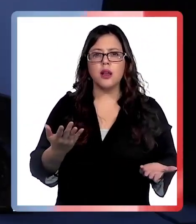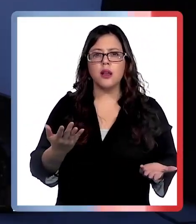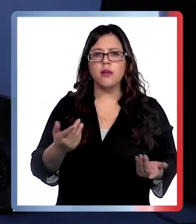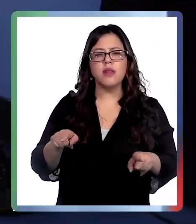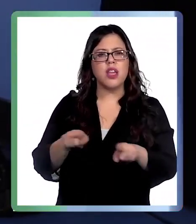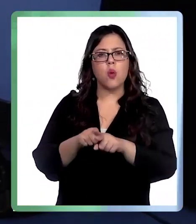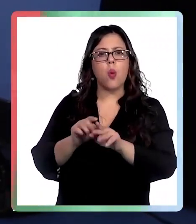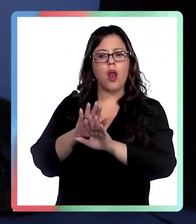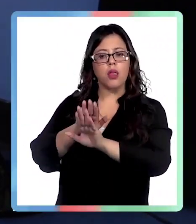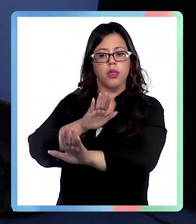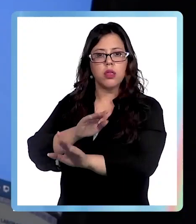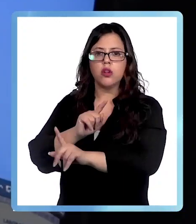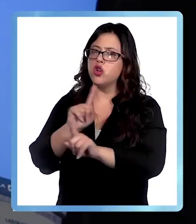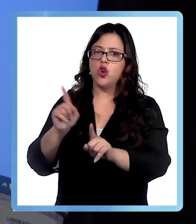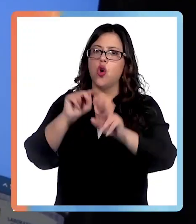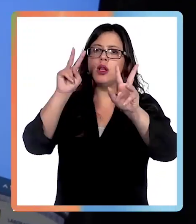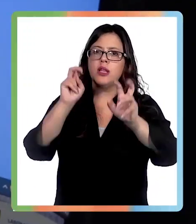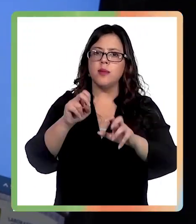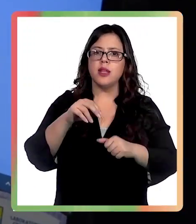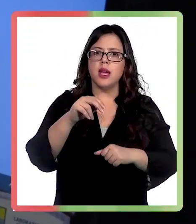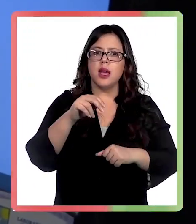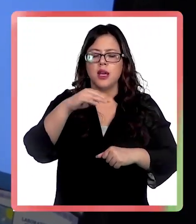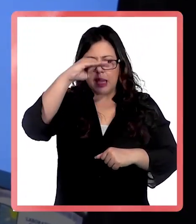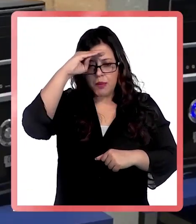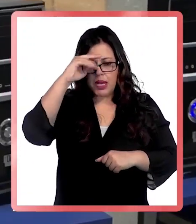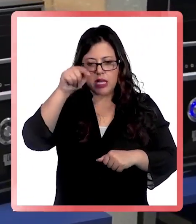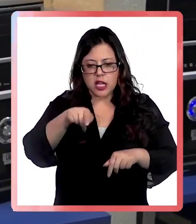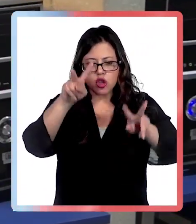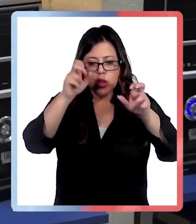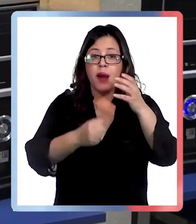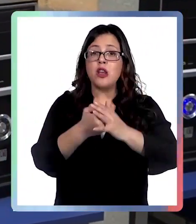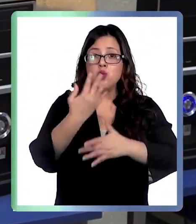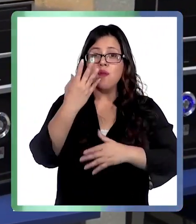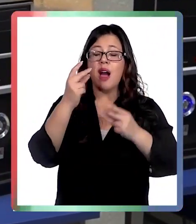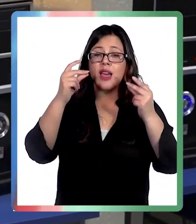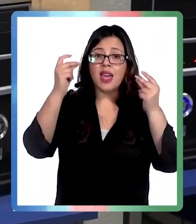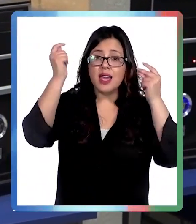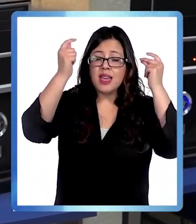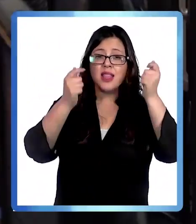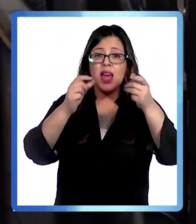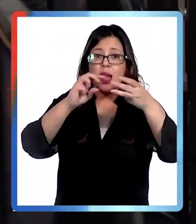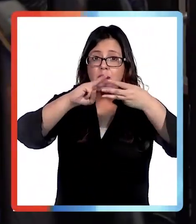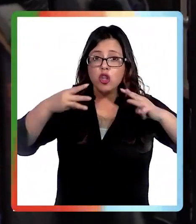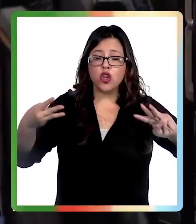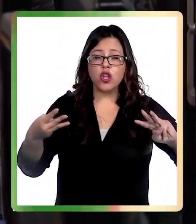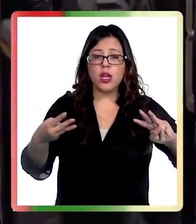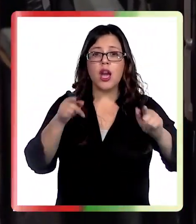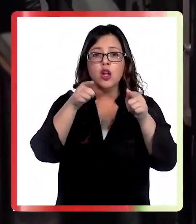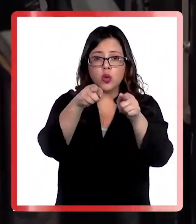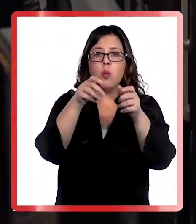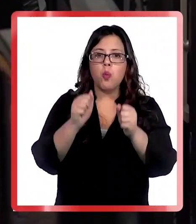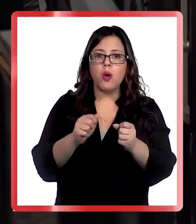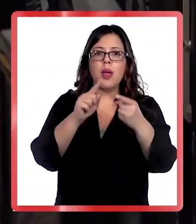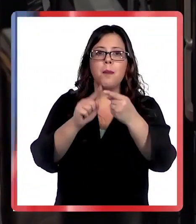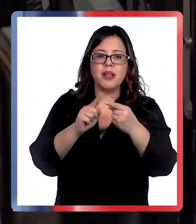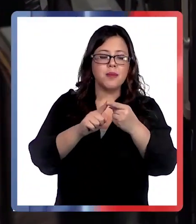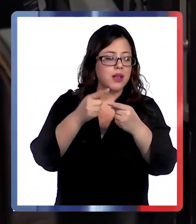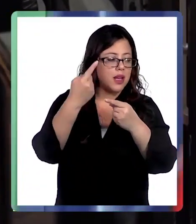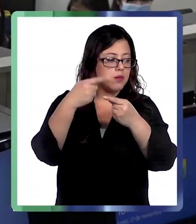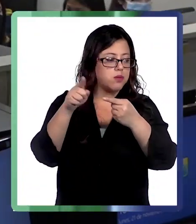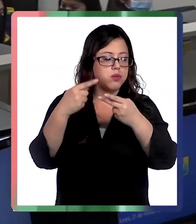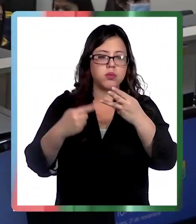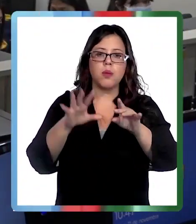nos era ajeno también en términos experiencial poder vivenciar eso. A través de estas nuevas metodologías tú puedes ser partícipe de